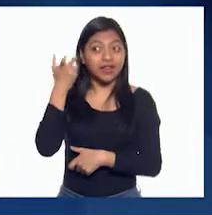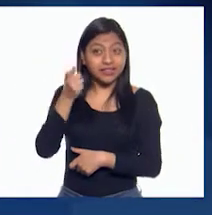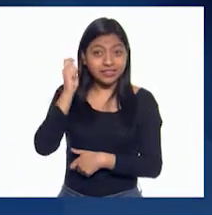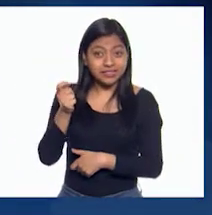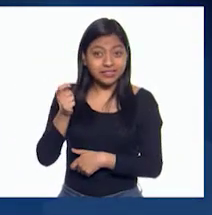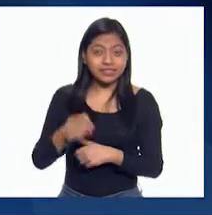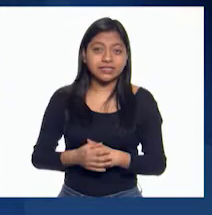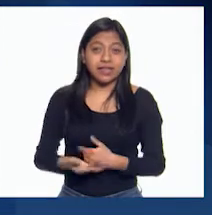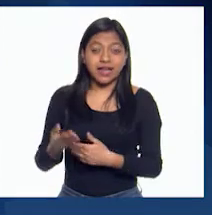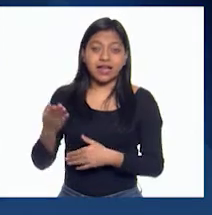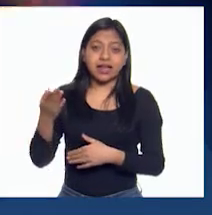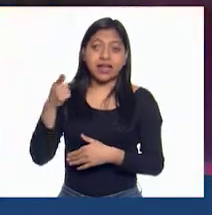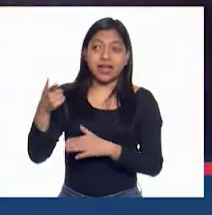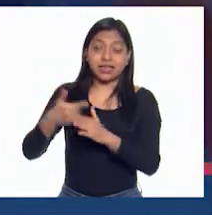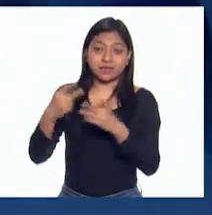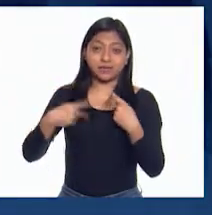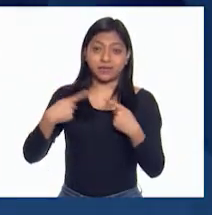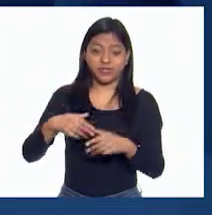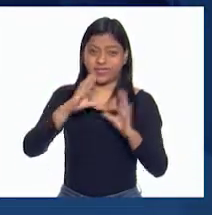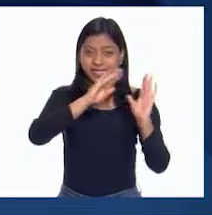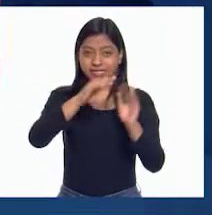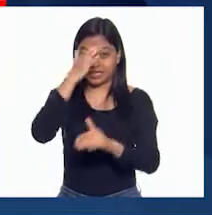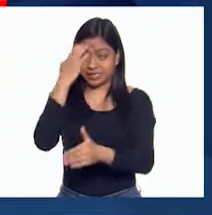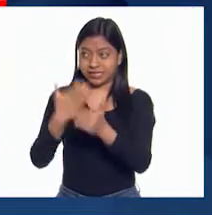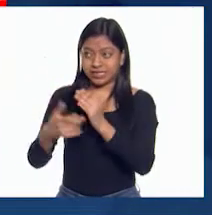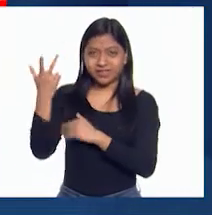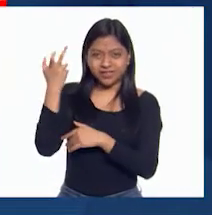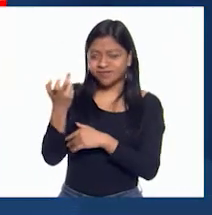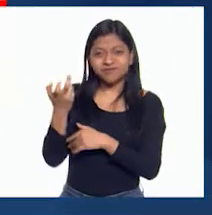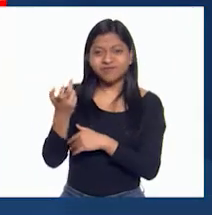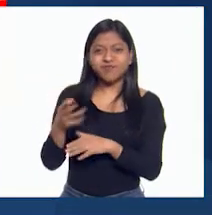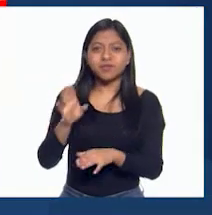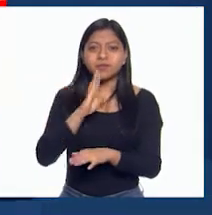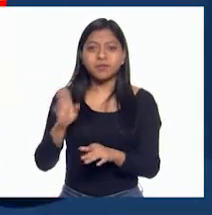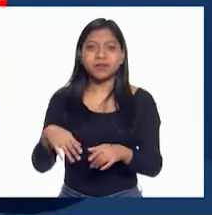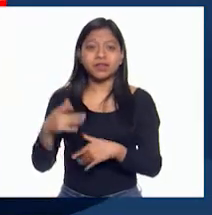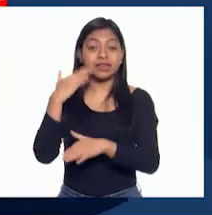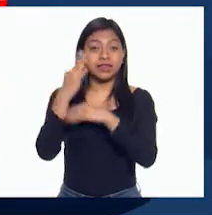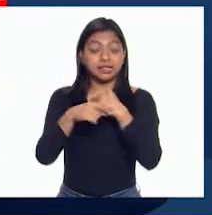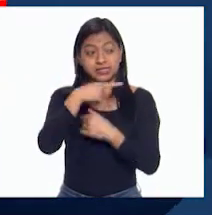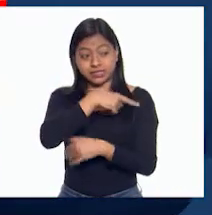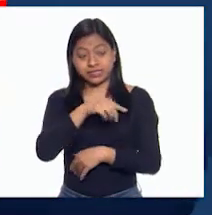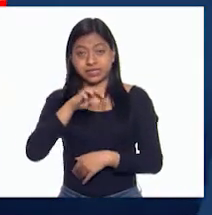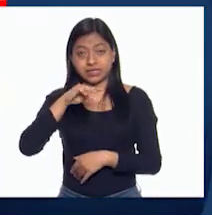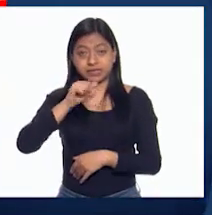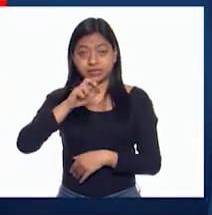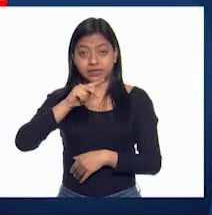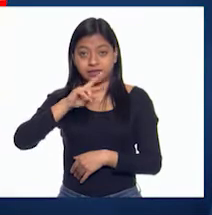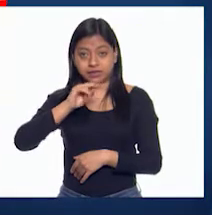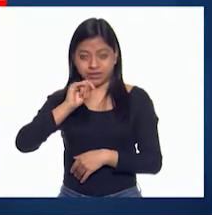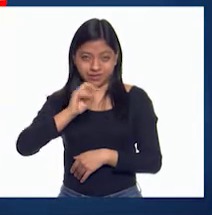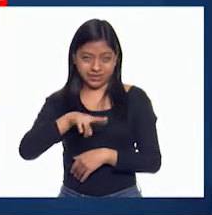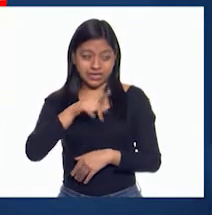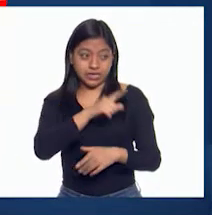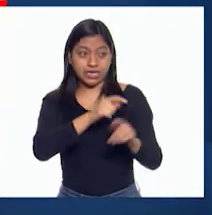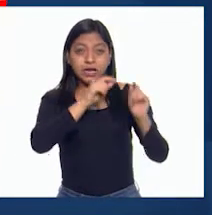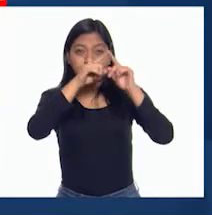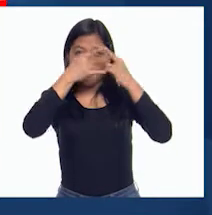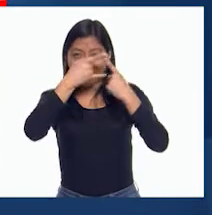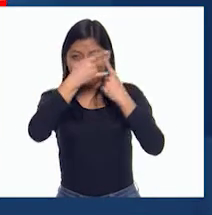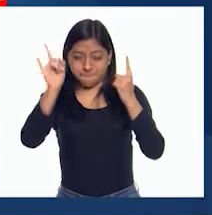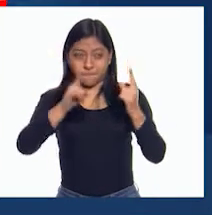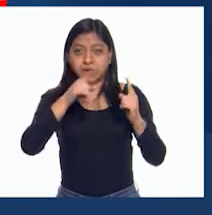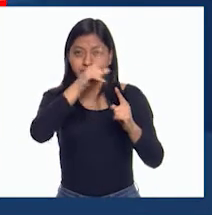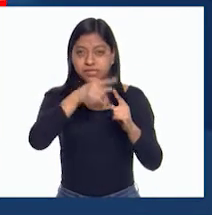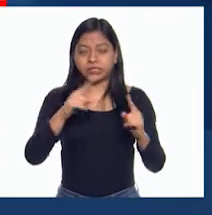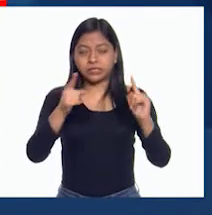las enseñanzas originales del cristianismo. En 1517, Martín Lutero clavó en la puerta de una catedral de Alemania